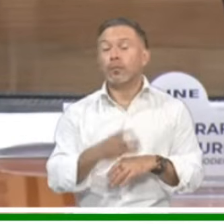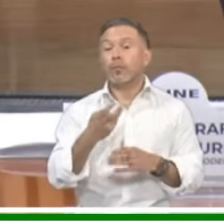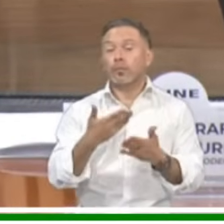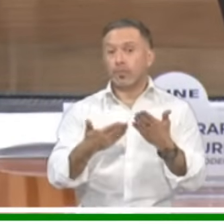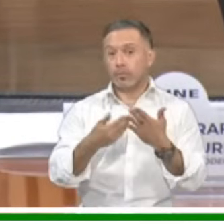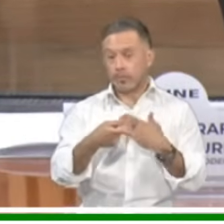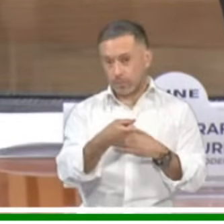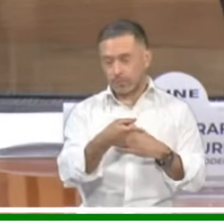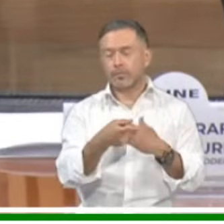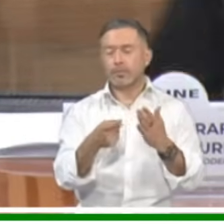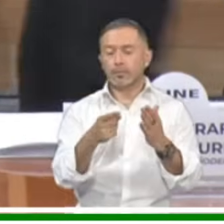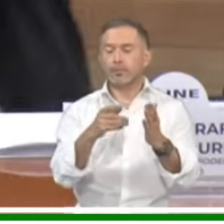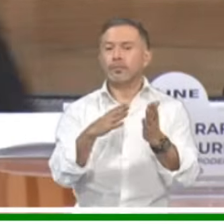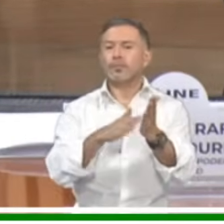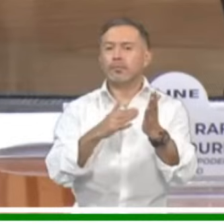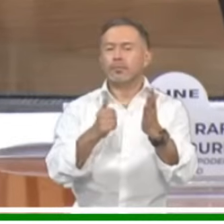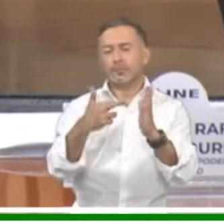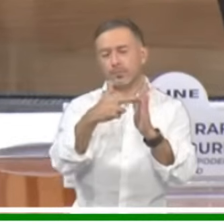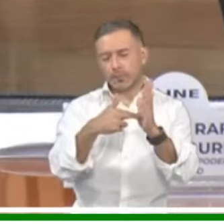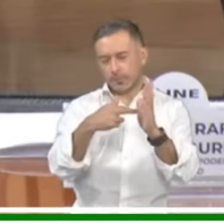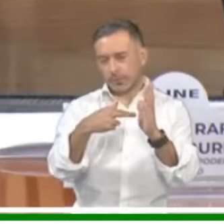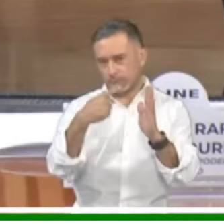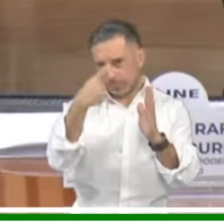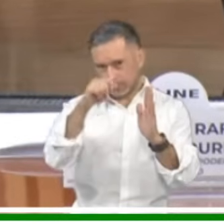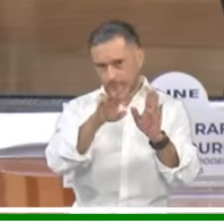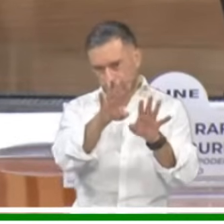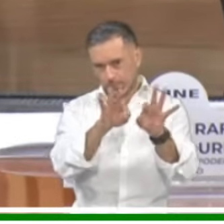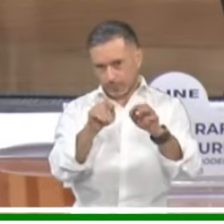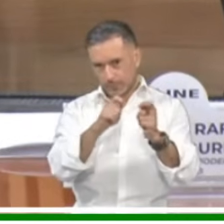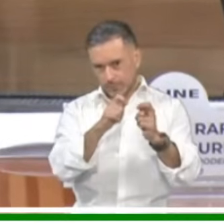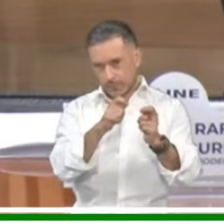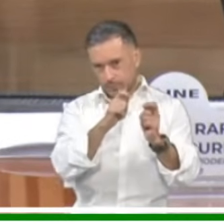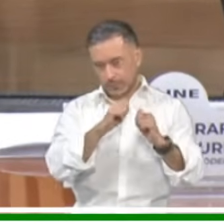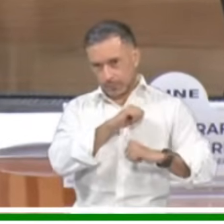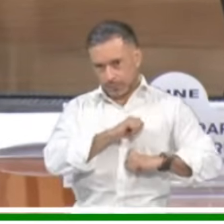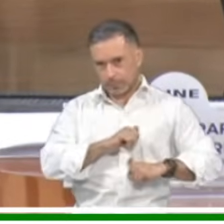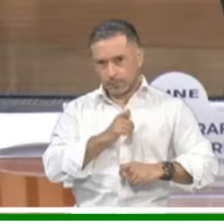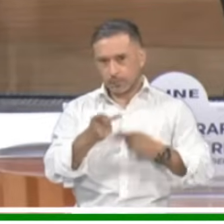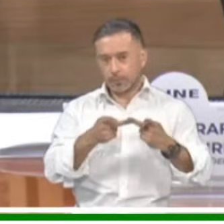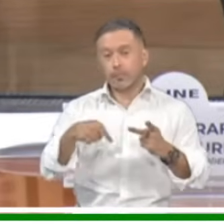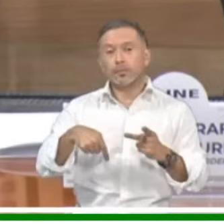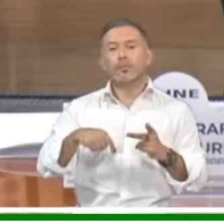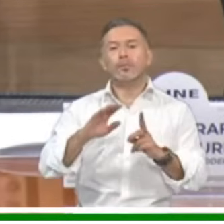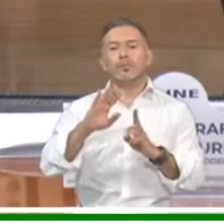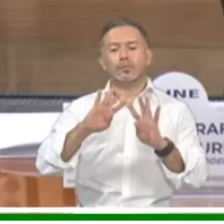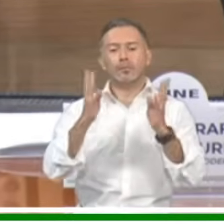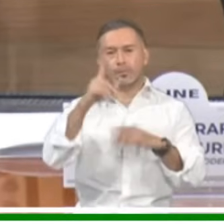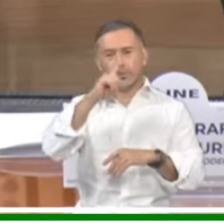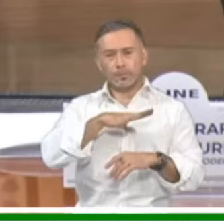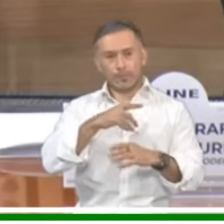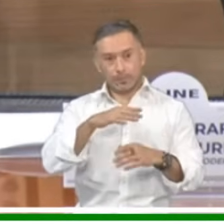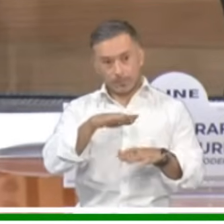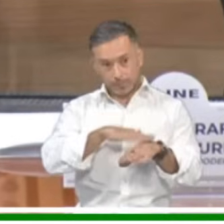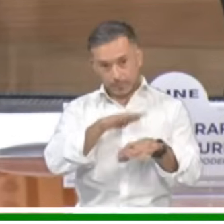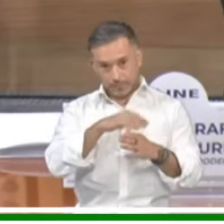esta estructura de los formatos y reglas generales para el desarrollo de dicha moderación en esta actividad aprobada por este Consejo General garantizará que